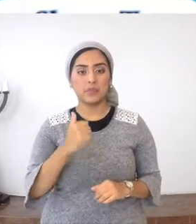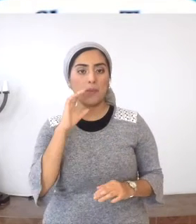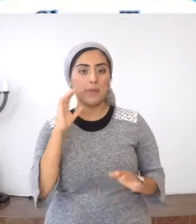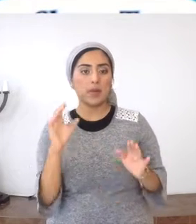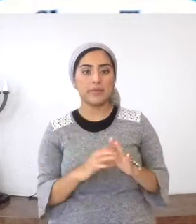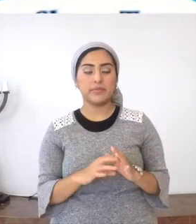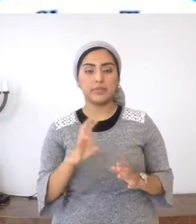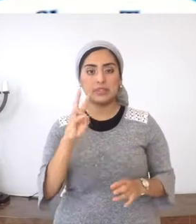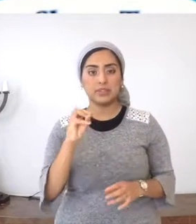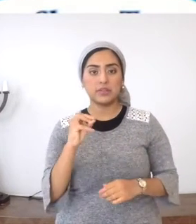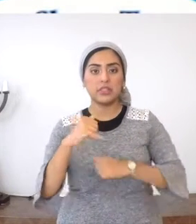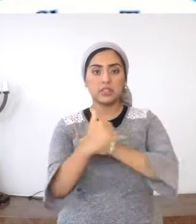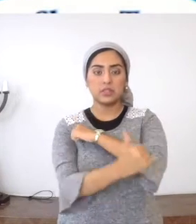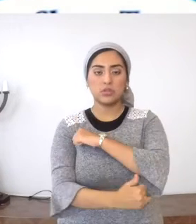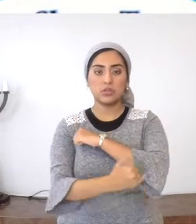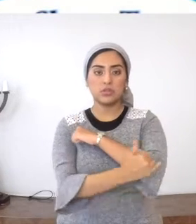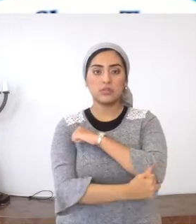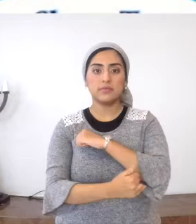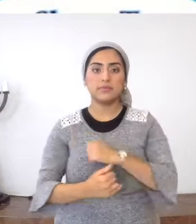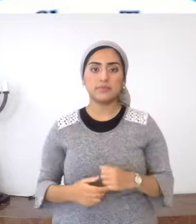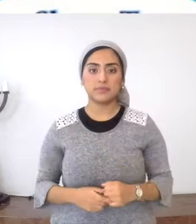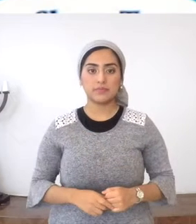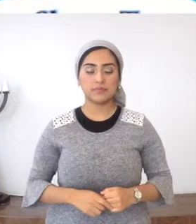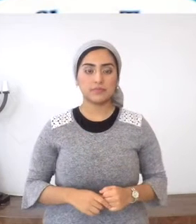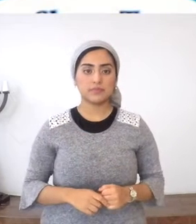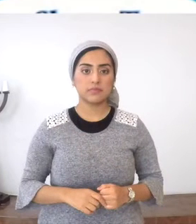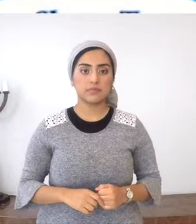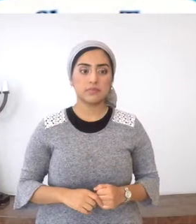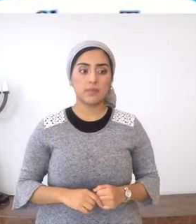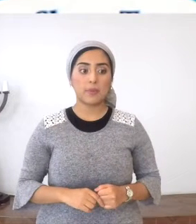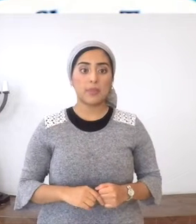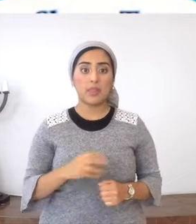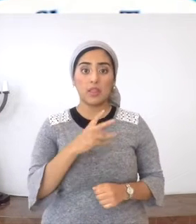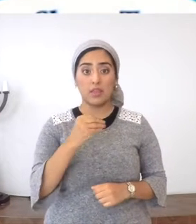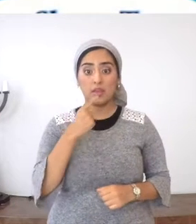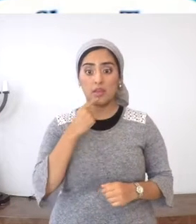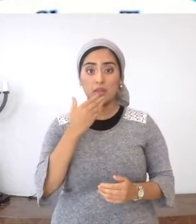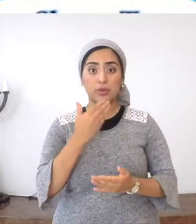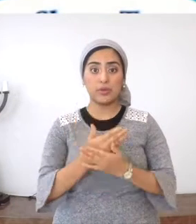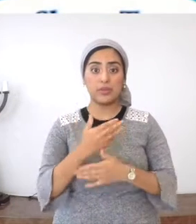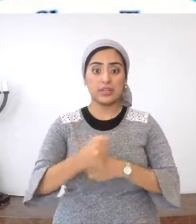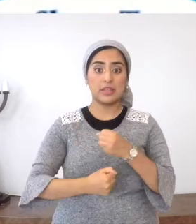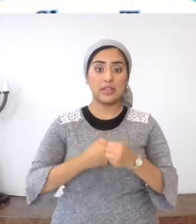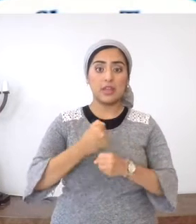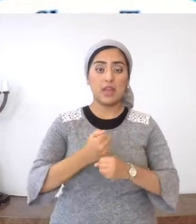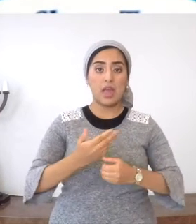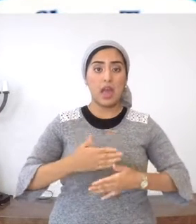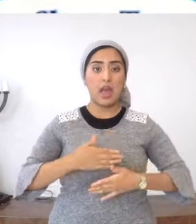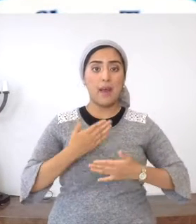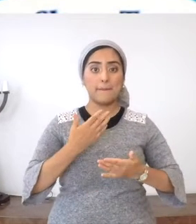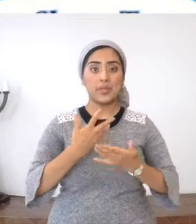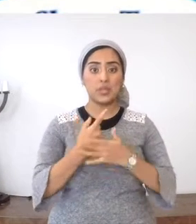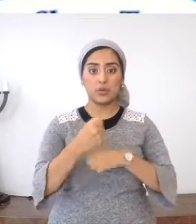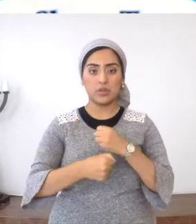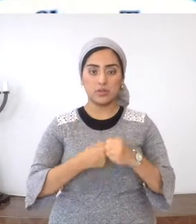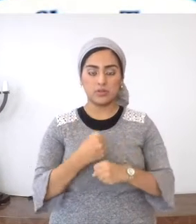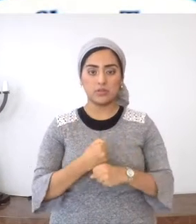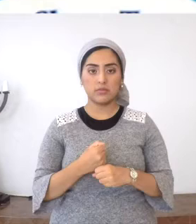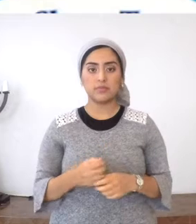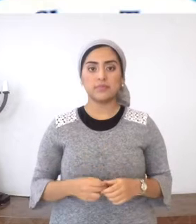siguiente Es la contraportada 70 naciones Es increíble Y deseándose Shana Tová